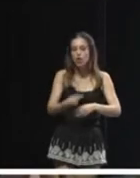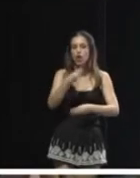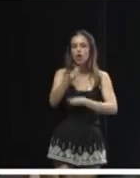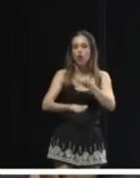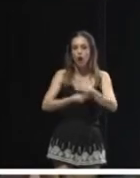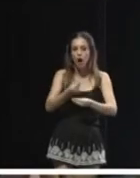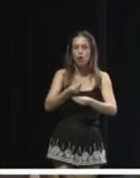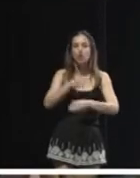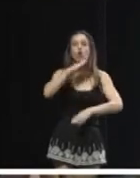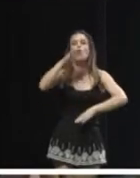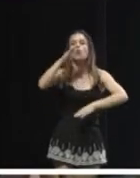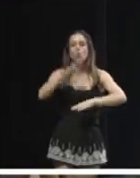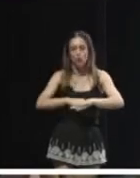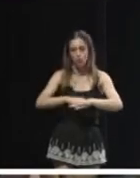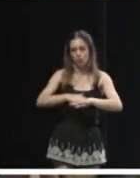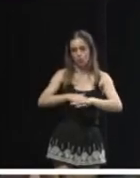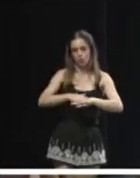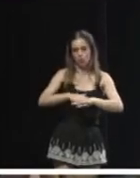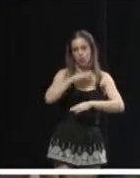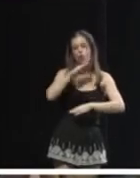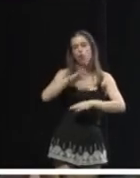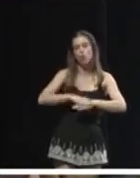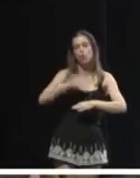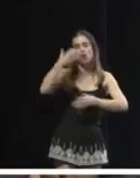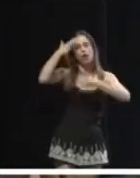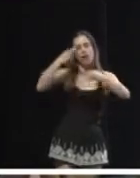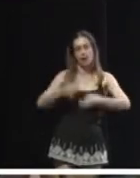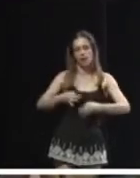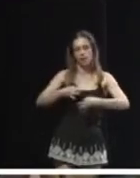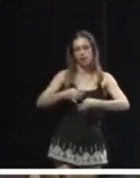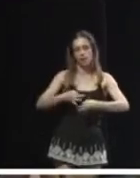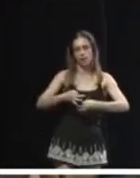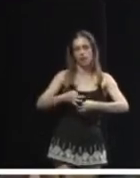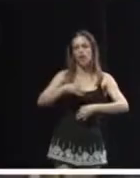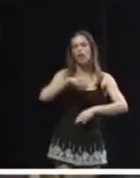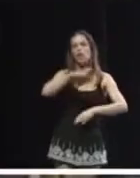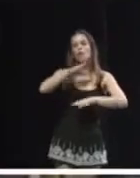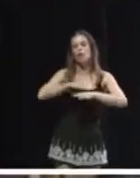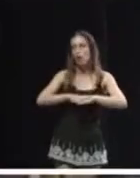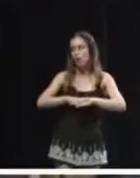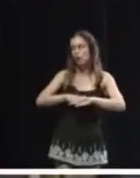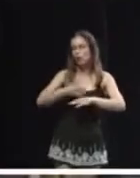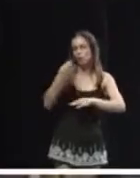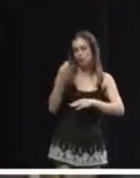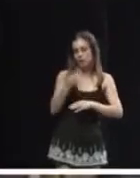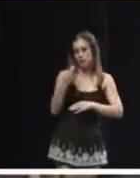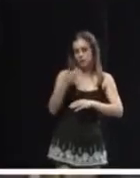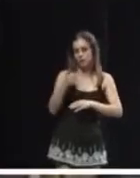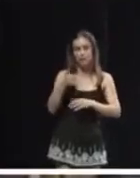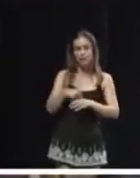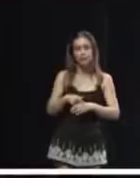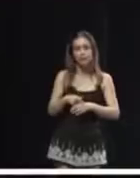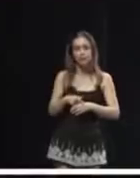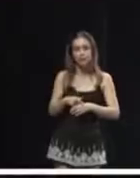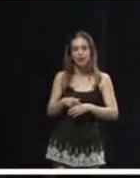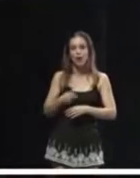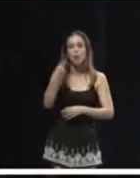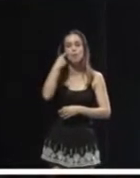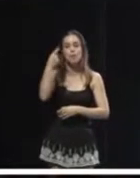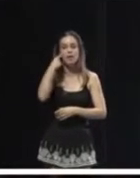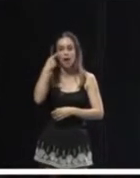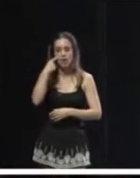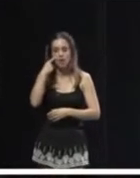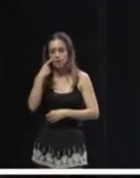hago. Y esto, creedme, creedme, lo vamos a hacer. Lo vamos a hacer. Y mirad.